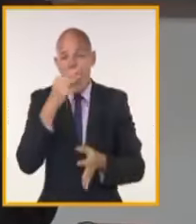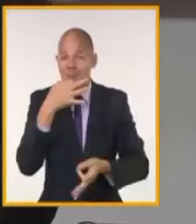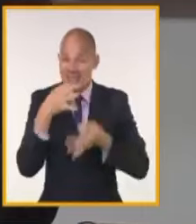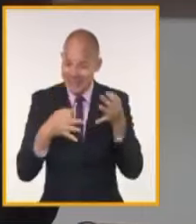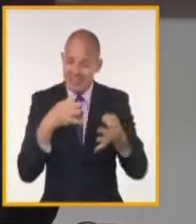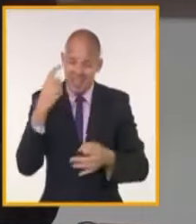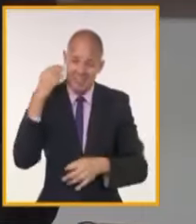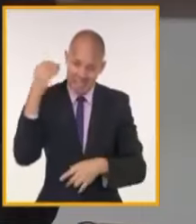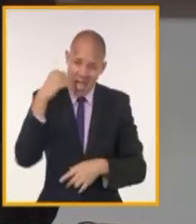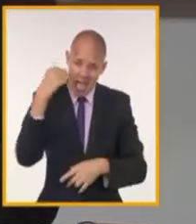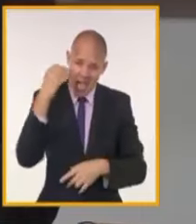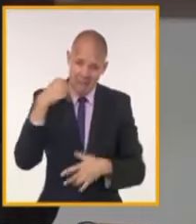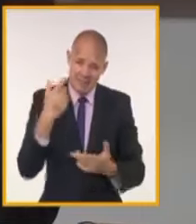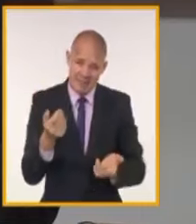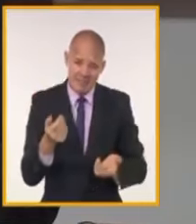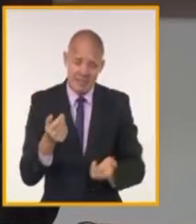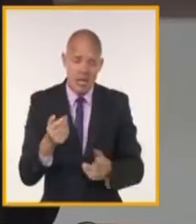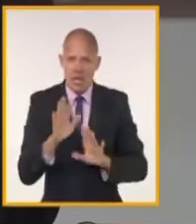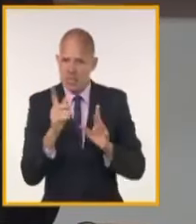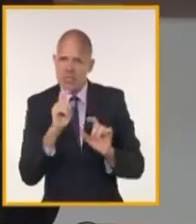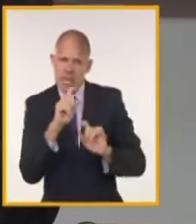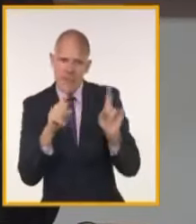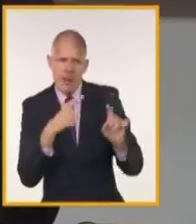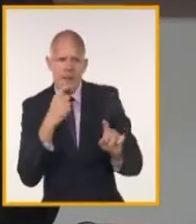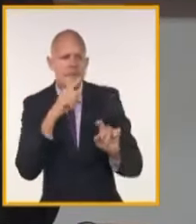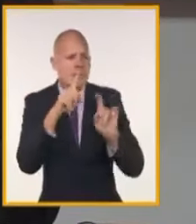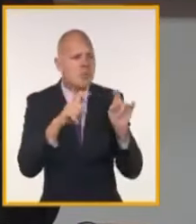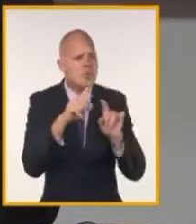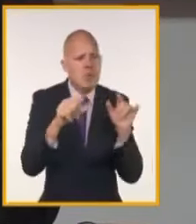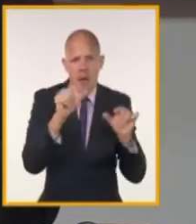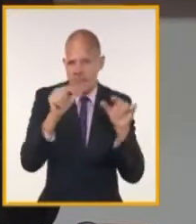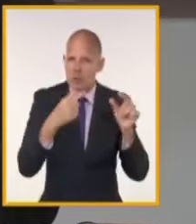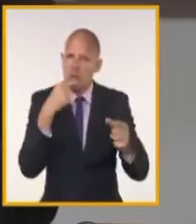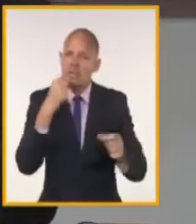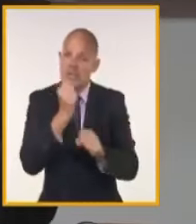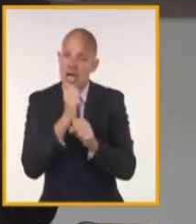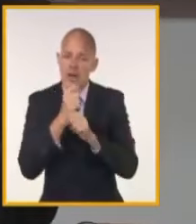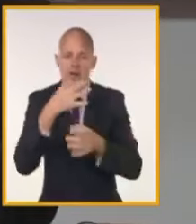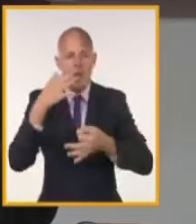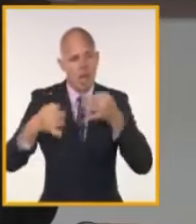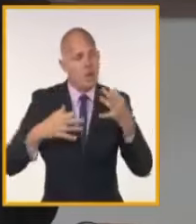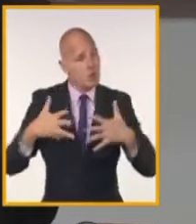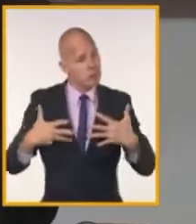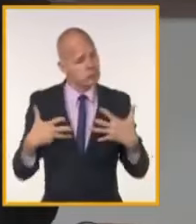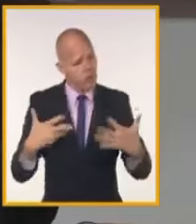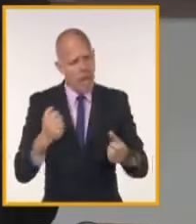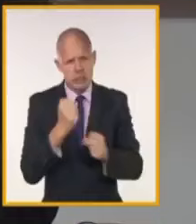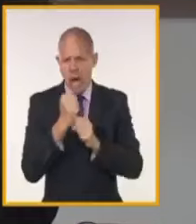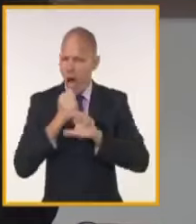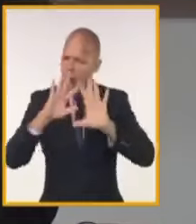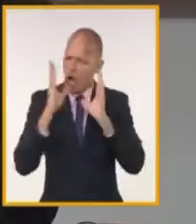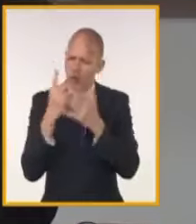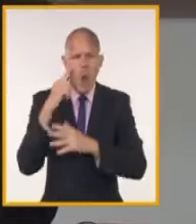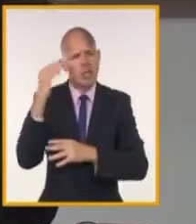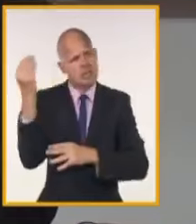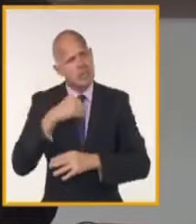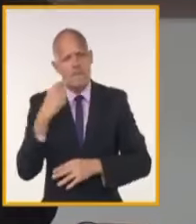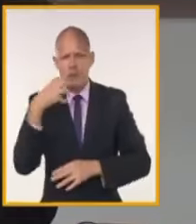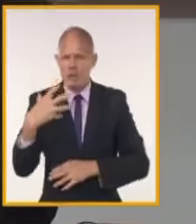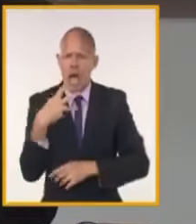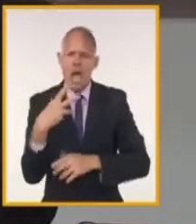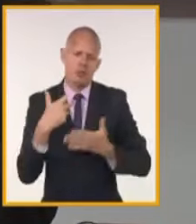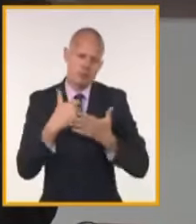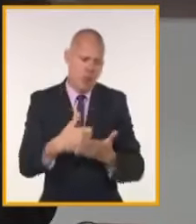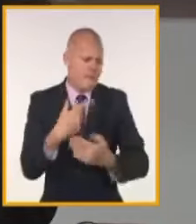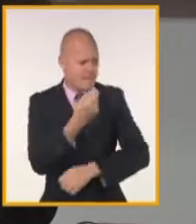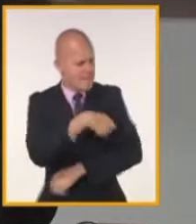trabajadores le hacen entrevista a varios trabajadores de ahí de la de la unidad la consagración de todos esos trabajadores Porque en todas